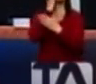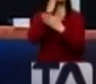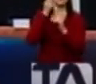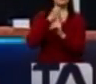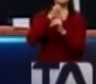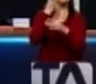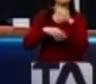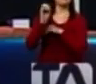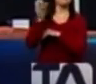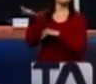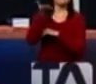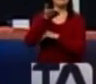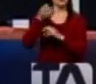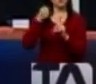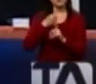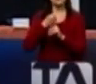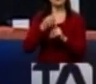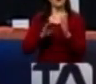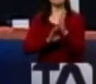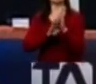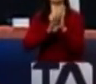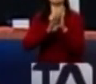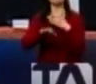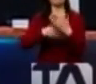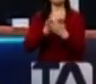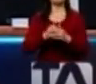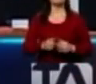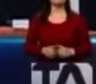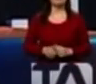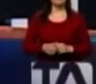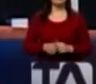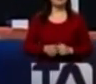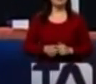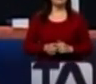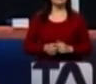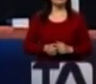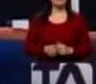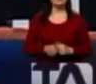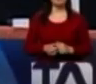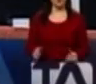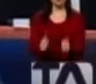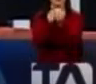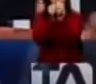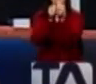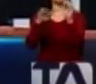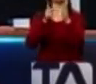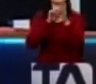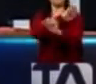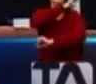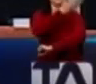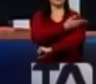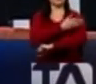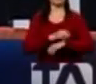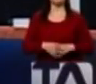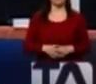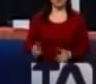luchen por sus hijos, a que luchen por sacar adelante cosas, porque creo que la unión hace la fuerza. Y si nos unimos todos, porque